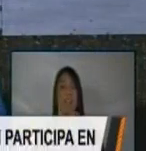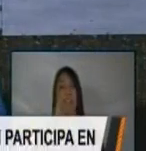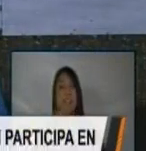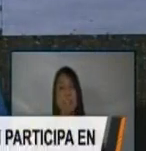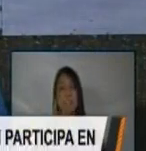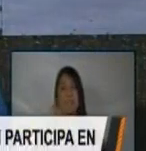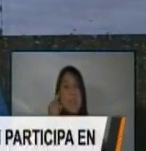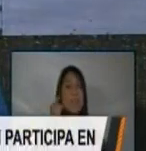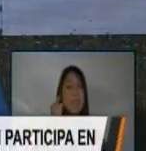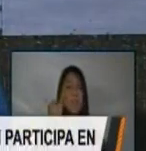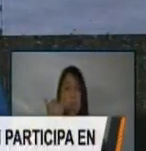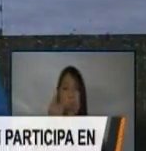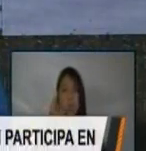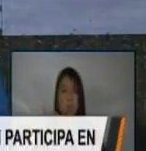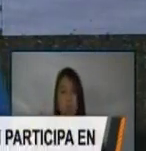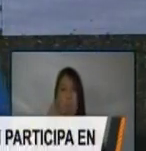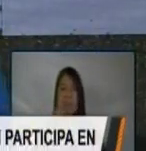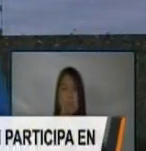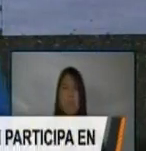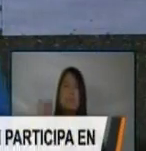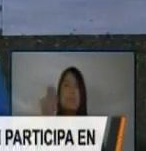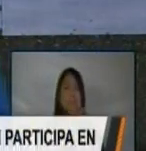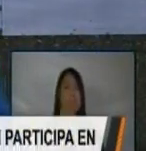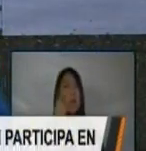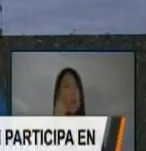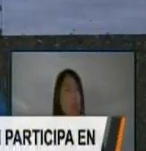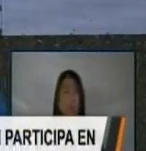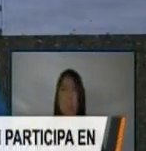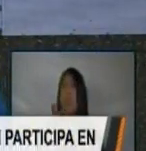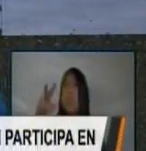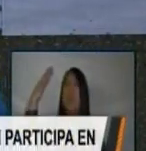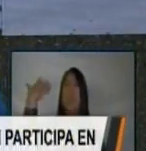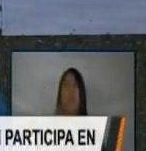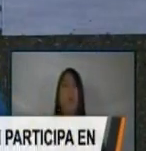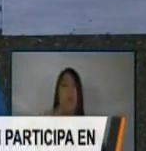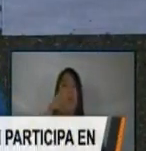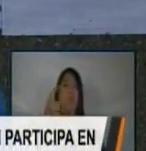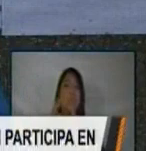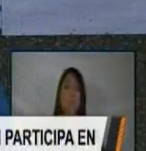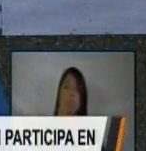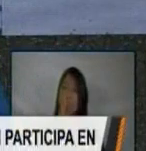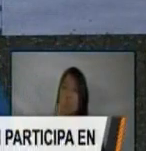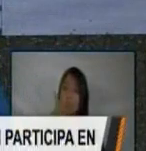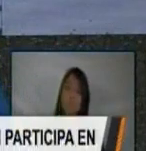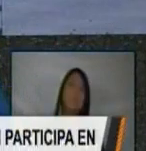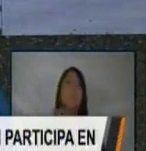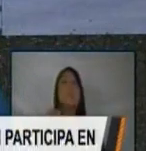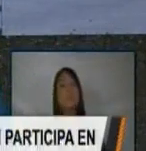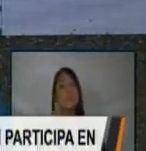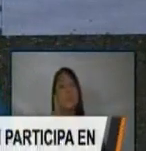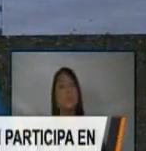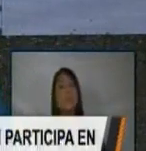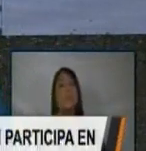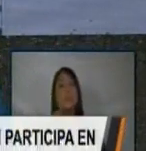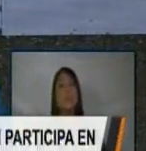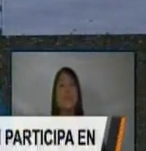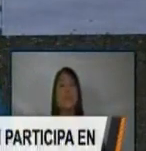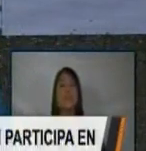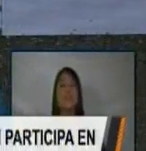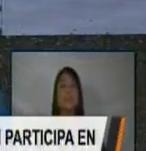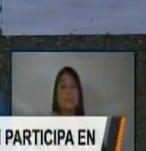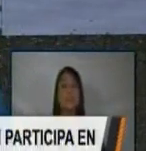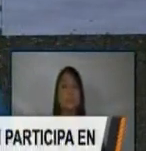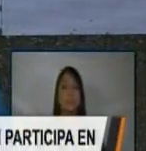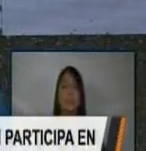acerquen, a que vengan a encontrar gran parte de nuestra cultura y a lograr encontrarse con un patrimonio